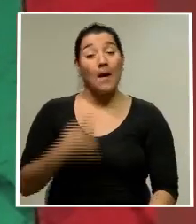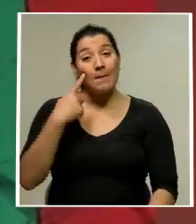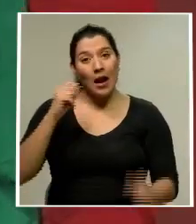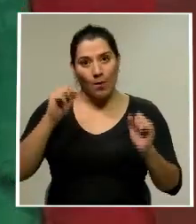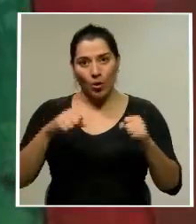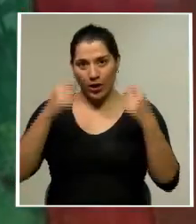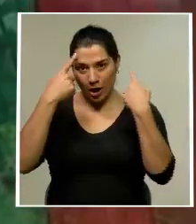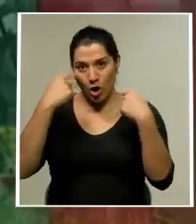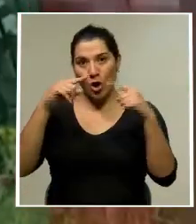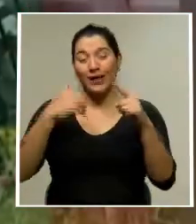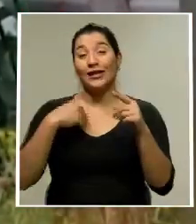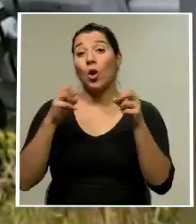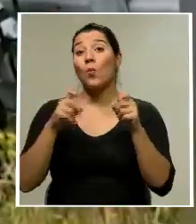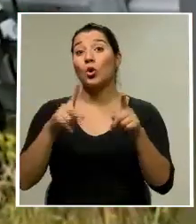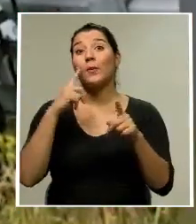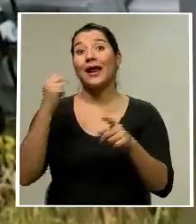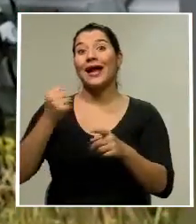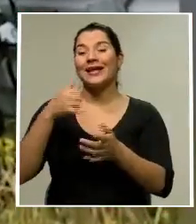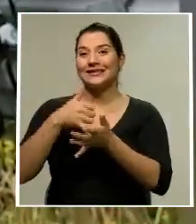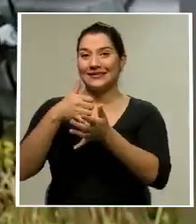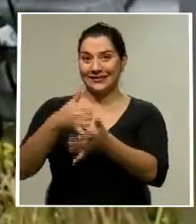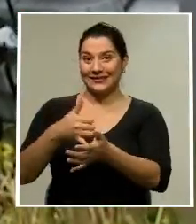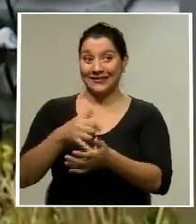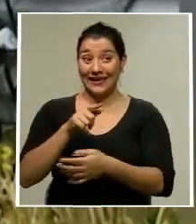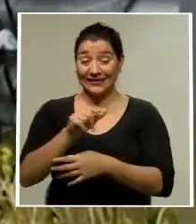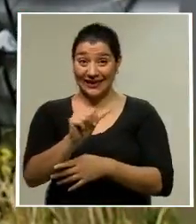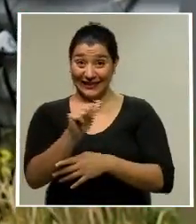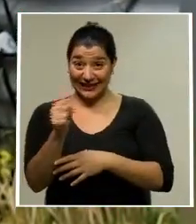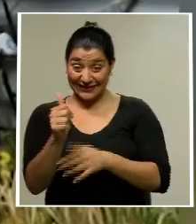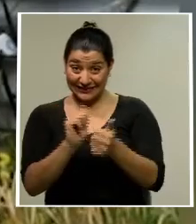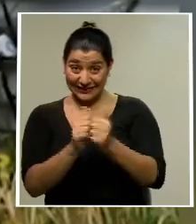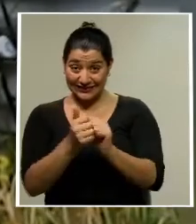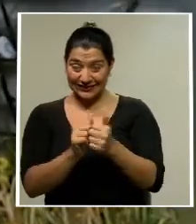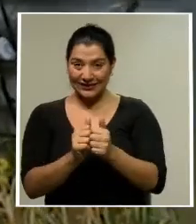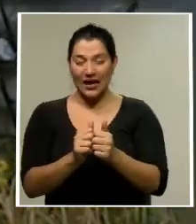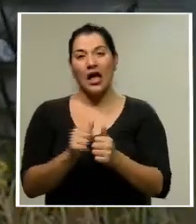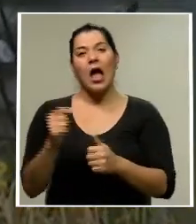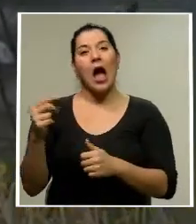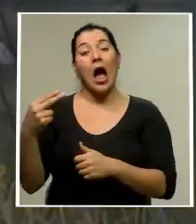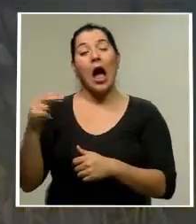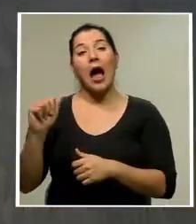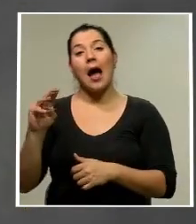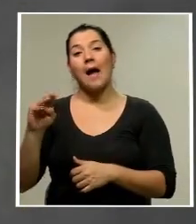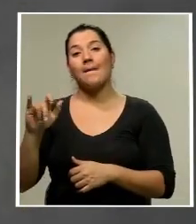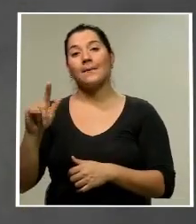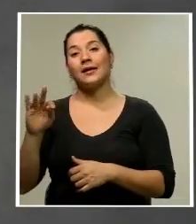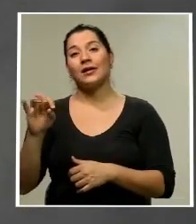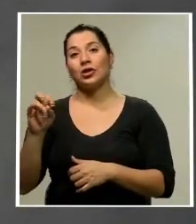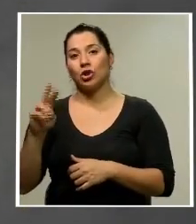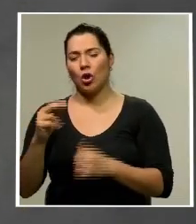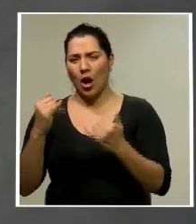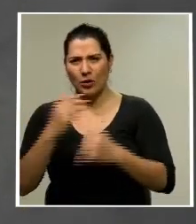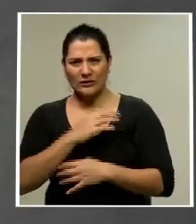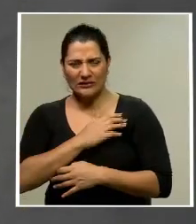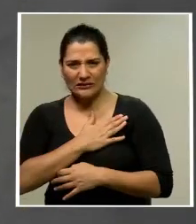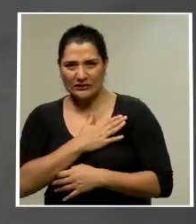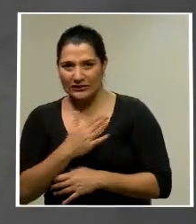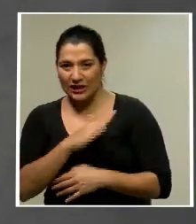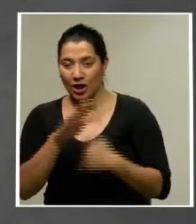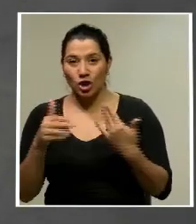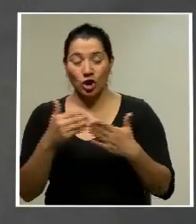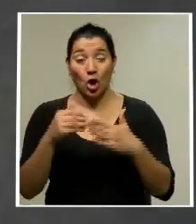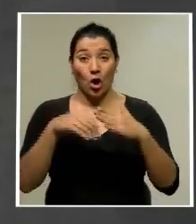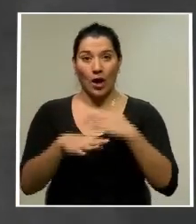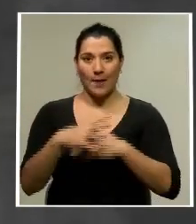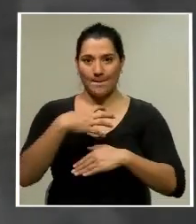sus opciones de título. En esta 10ª carrera de la temporada, Hamilton se lo juega todo en casa, o corta la hemorragia o puede ver cómo